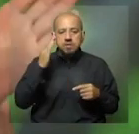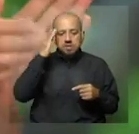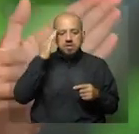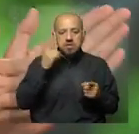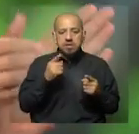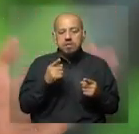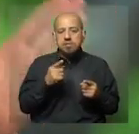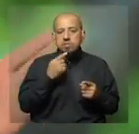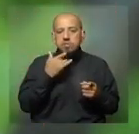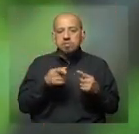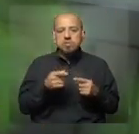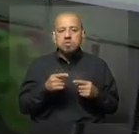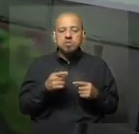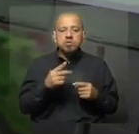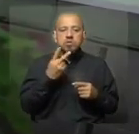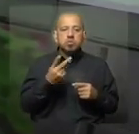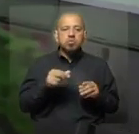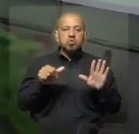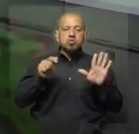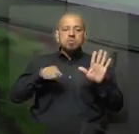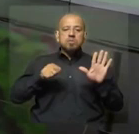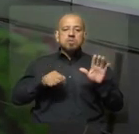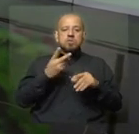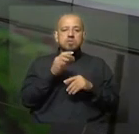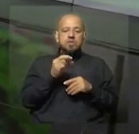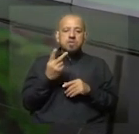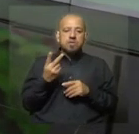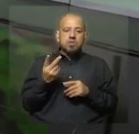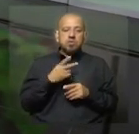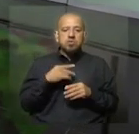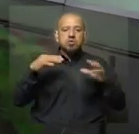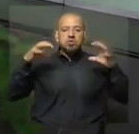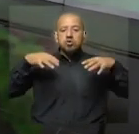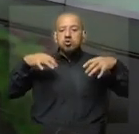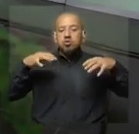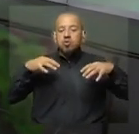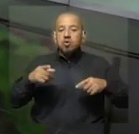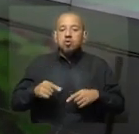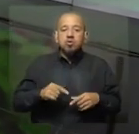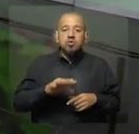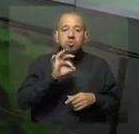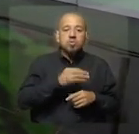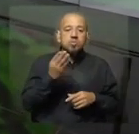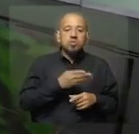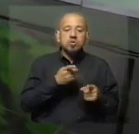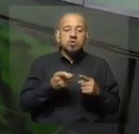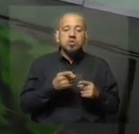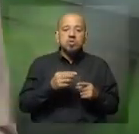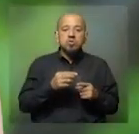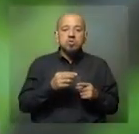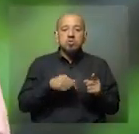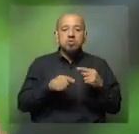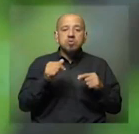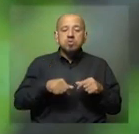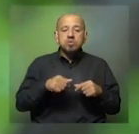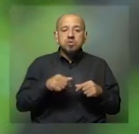compartirlo. En el segundo semestre del 2022 llovió menos de la mitad de lo que debió haber llovido, de lo que estadísticamente llueve en nuestro